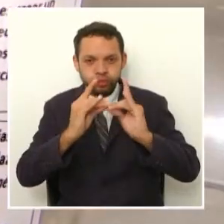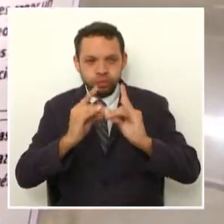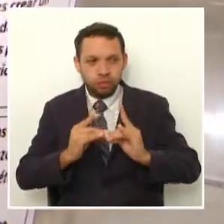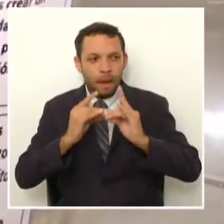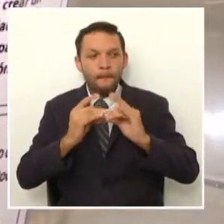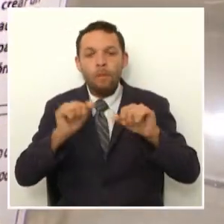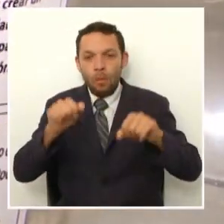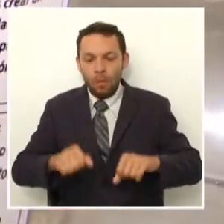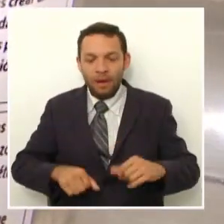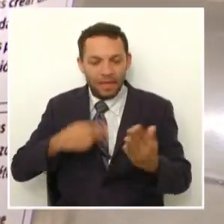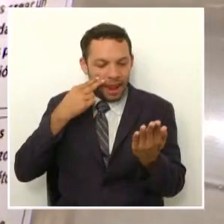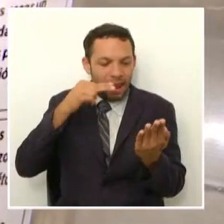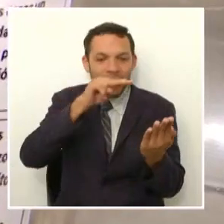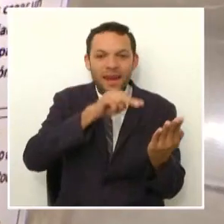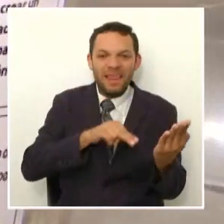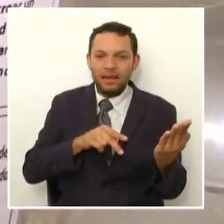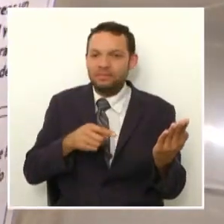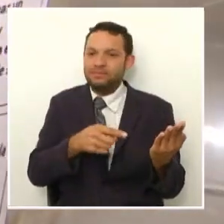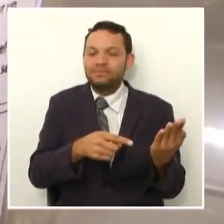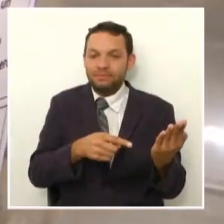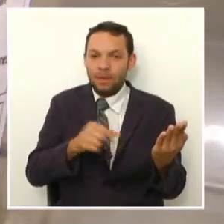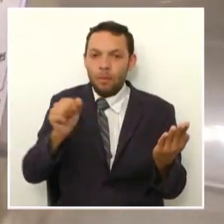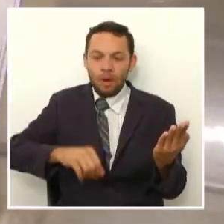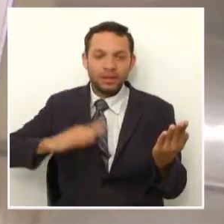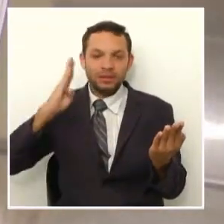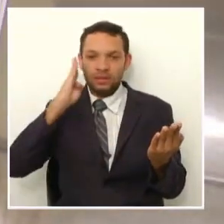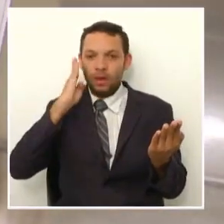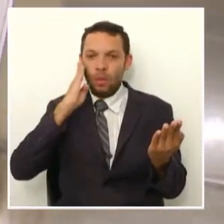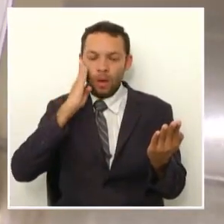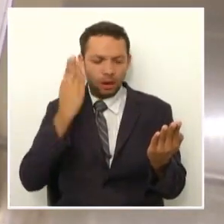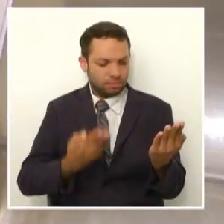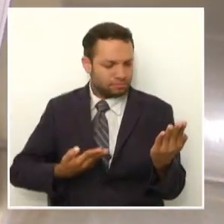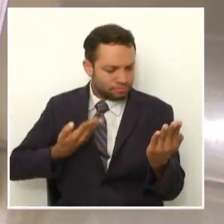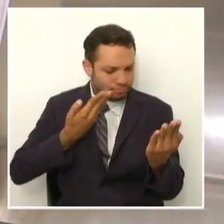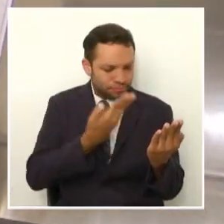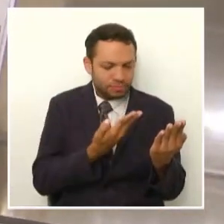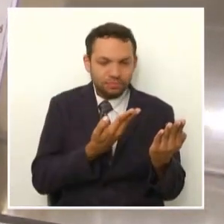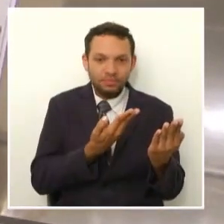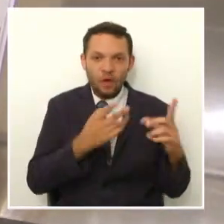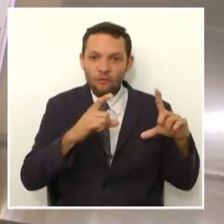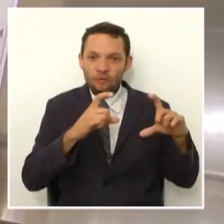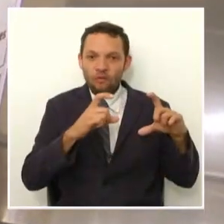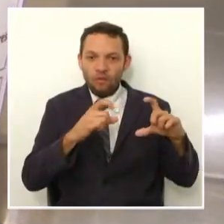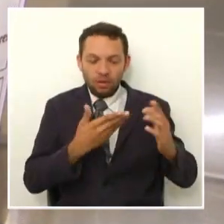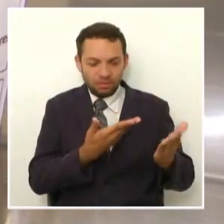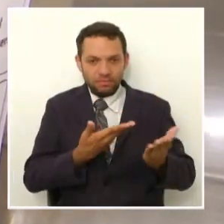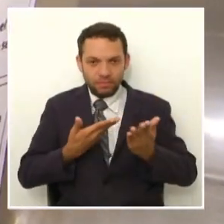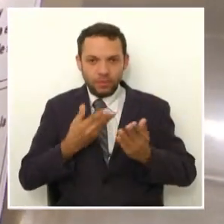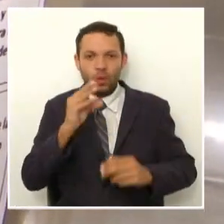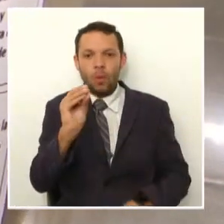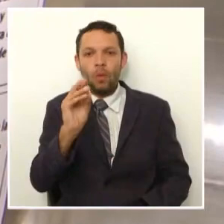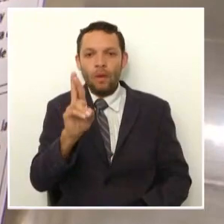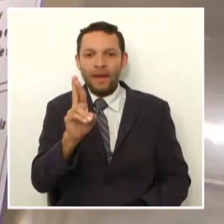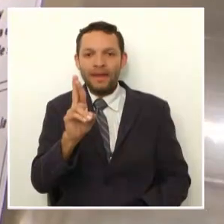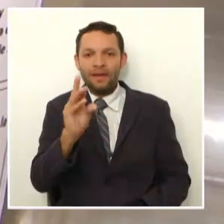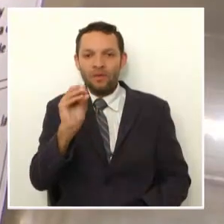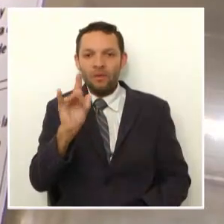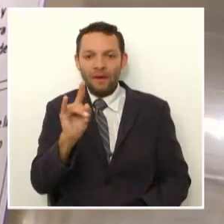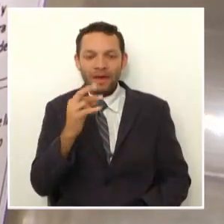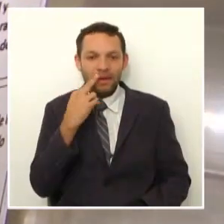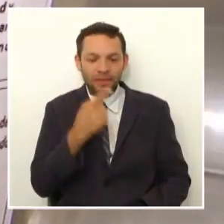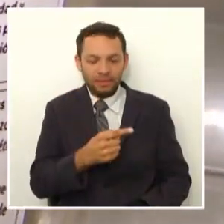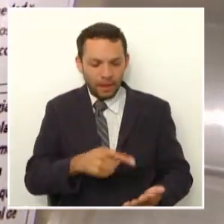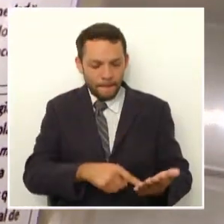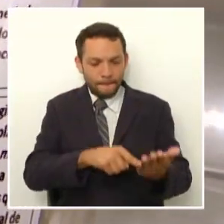leer qué es el equipo, lo puede leer aquí, y luego de nuevo con el sistema QR ponerlo allí y usted ver en